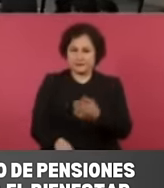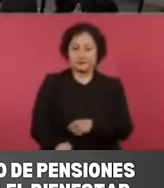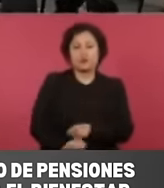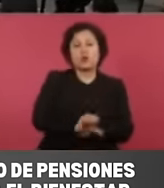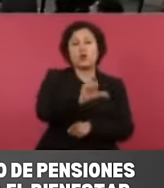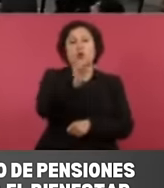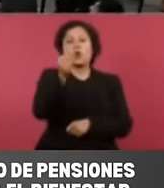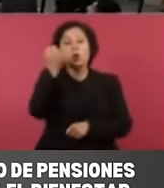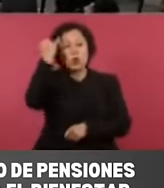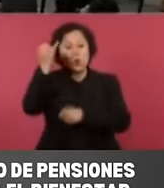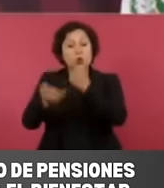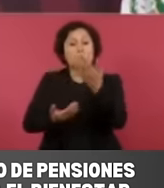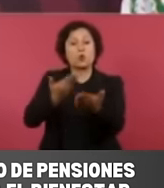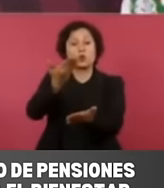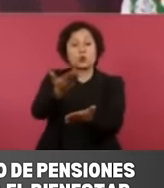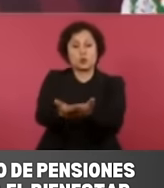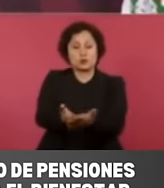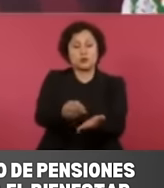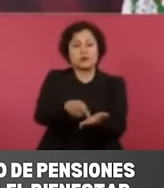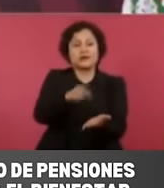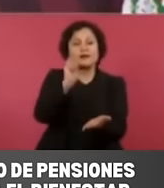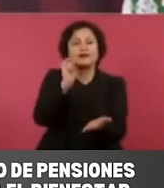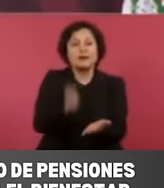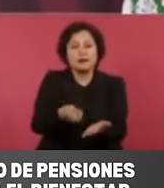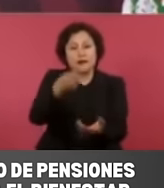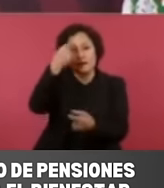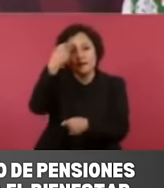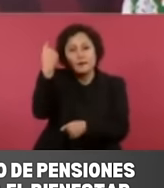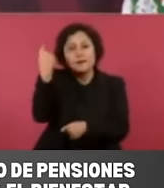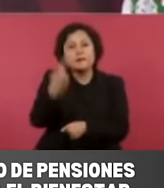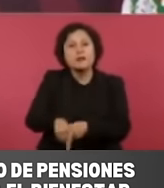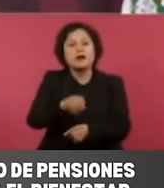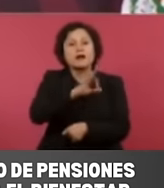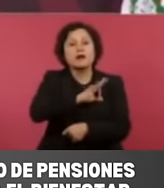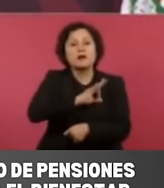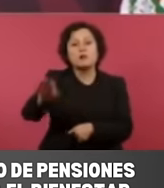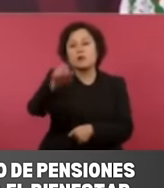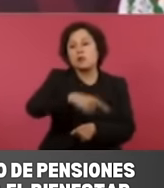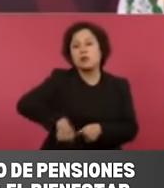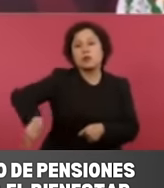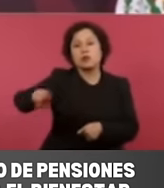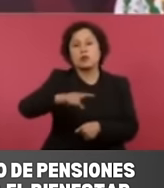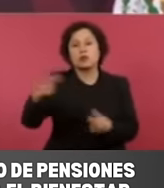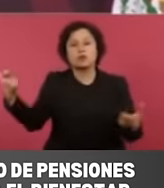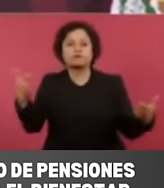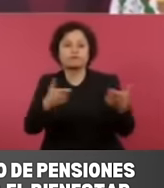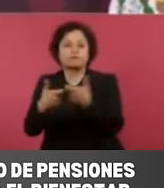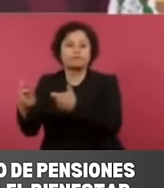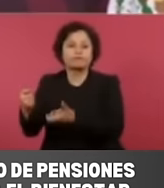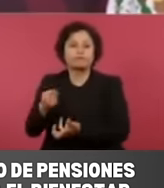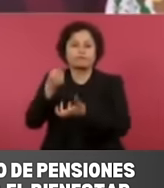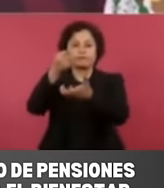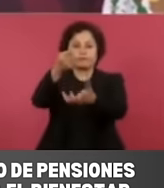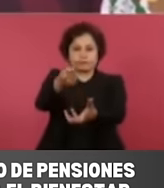para crear un fondo compensatorio de pensiones para el